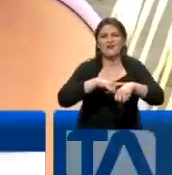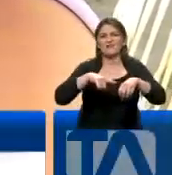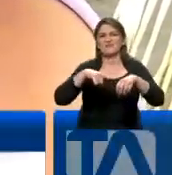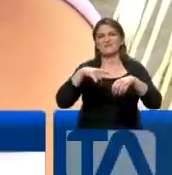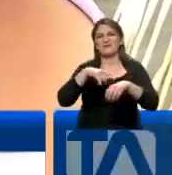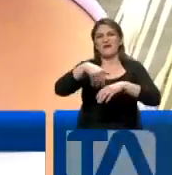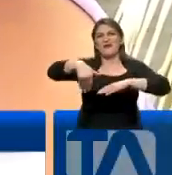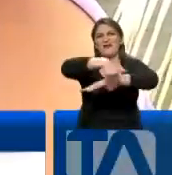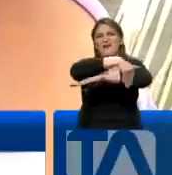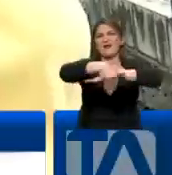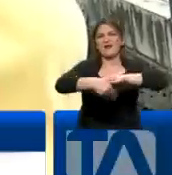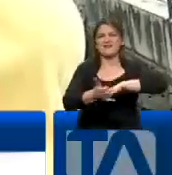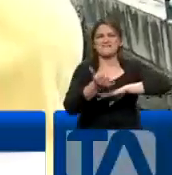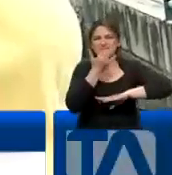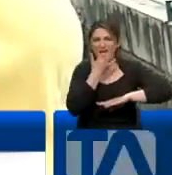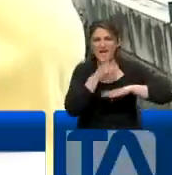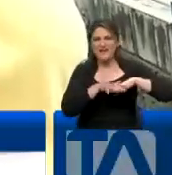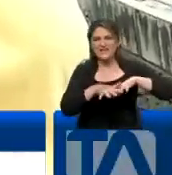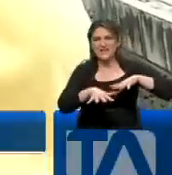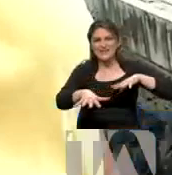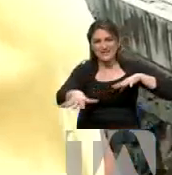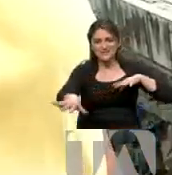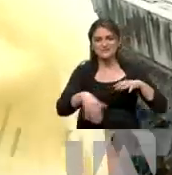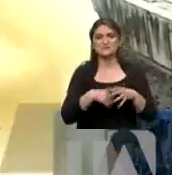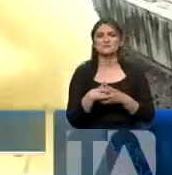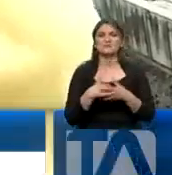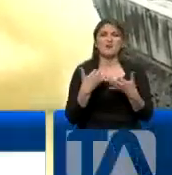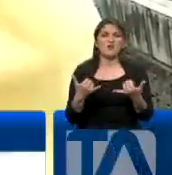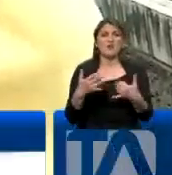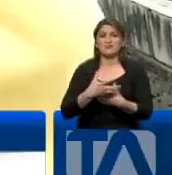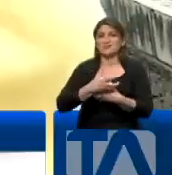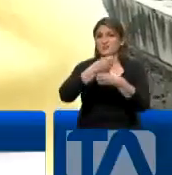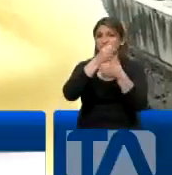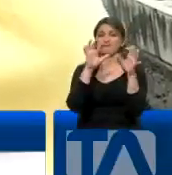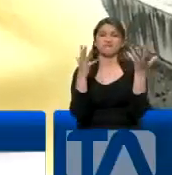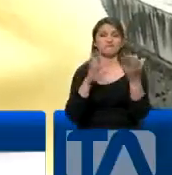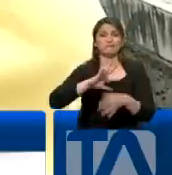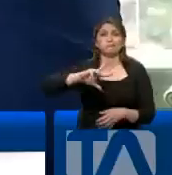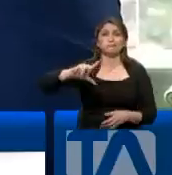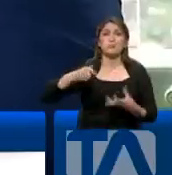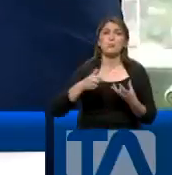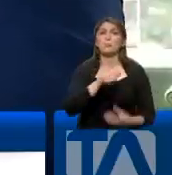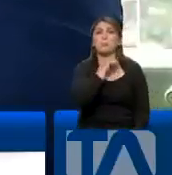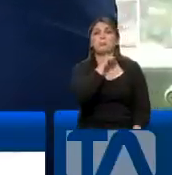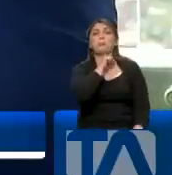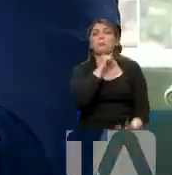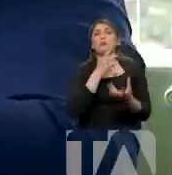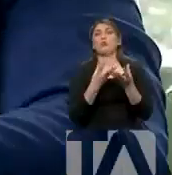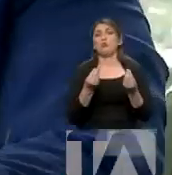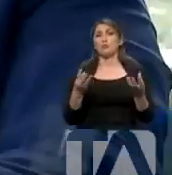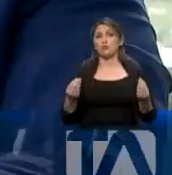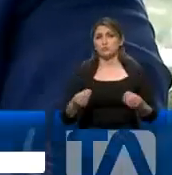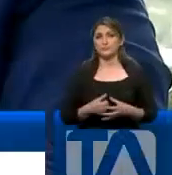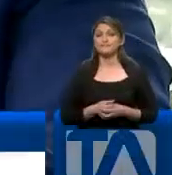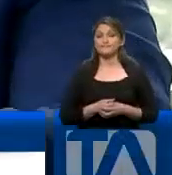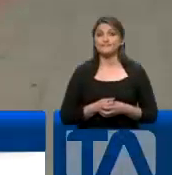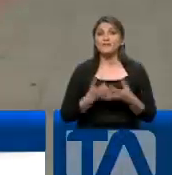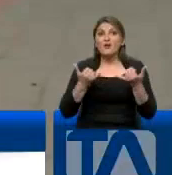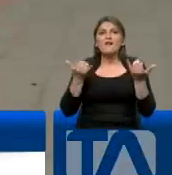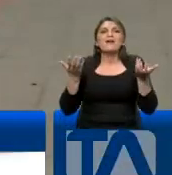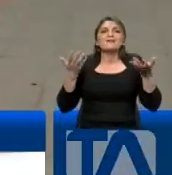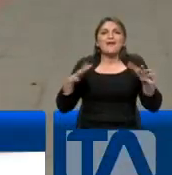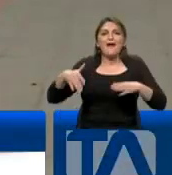calles dañadas. Estamos inseguros porque aquí la delincuencia abunda. El alcalde confirmó que se instalaron cámaras